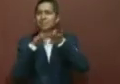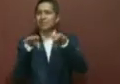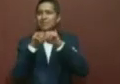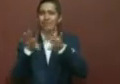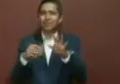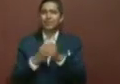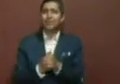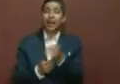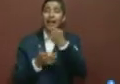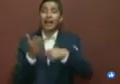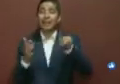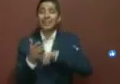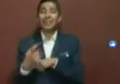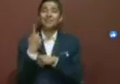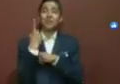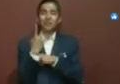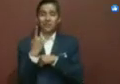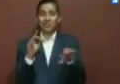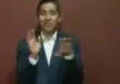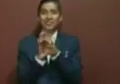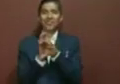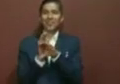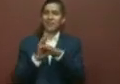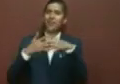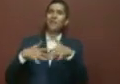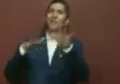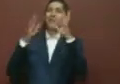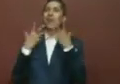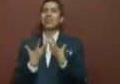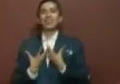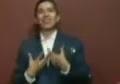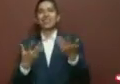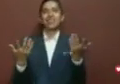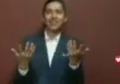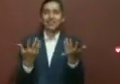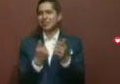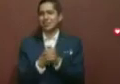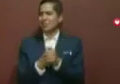es que cancelaron una habitación. Uy, qué susto. Bueno, luego,